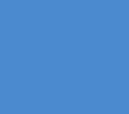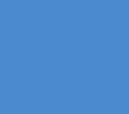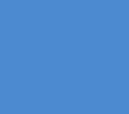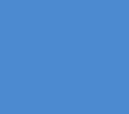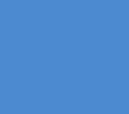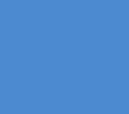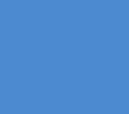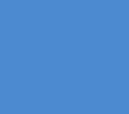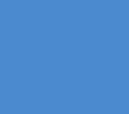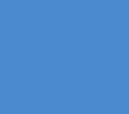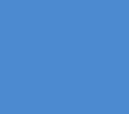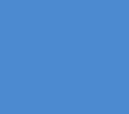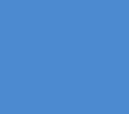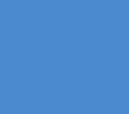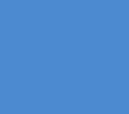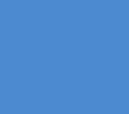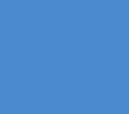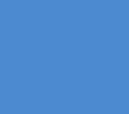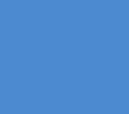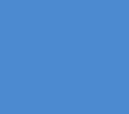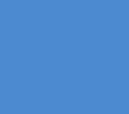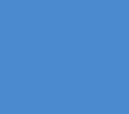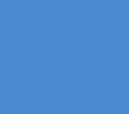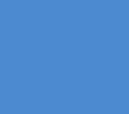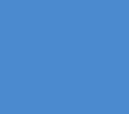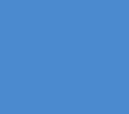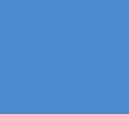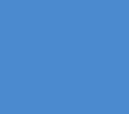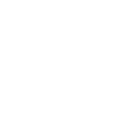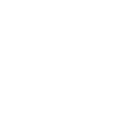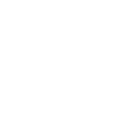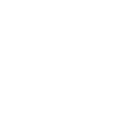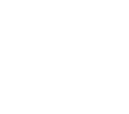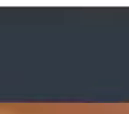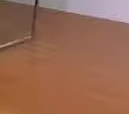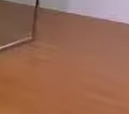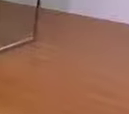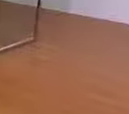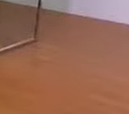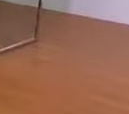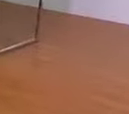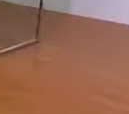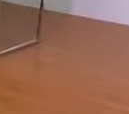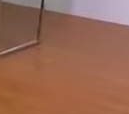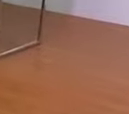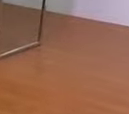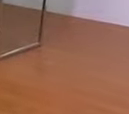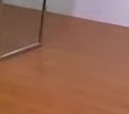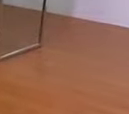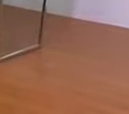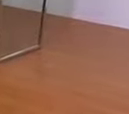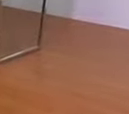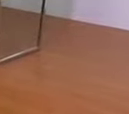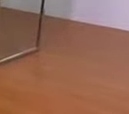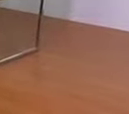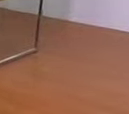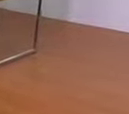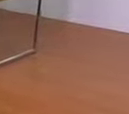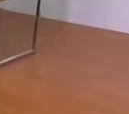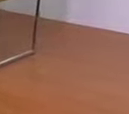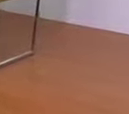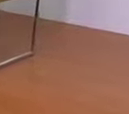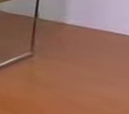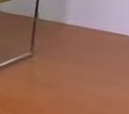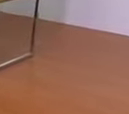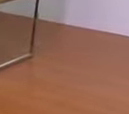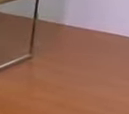Formación de identidad sexual. Gracias por seguir con nosotros aprendiendo, y